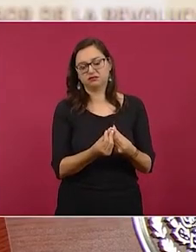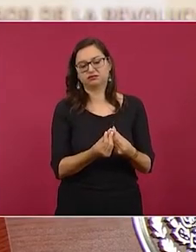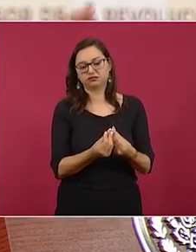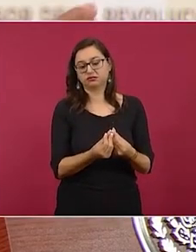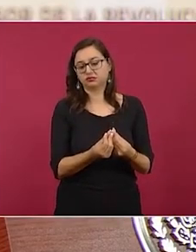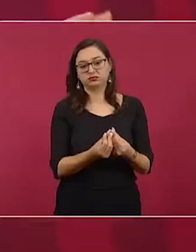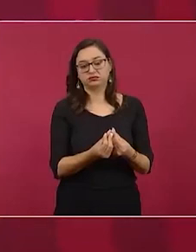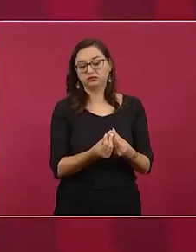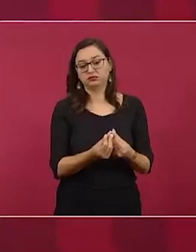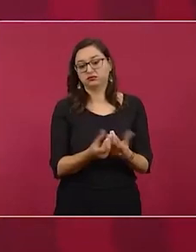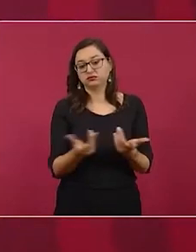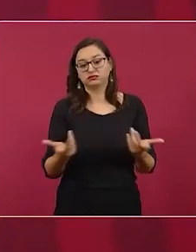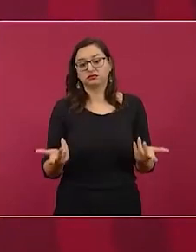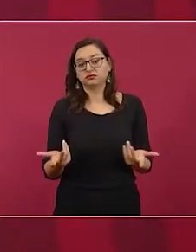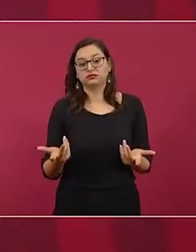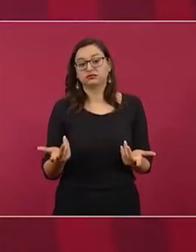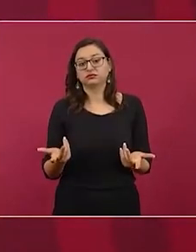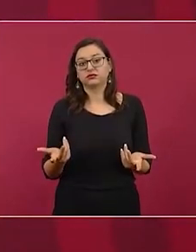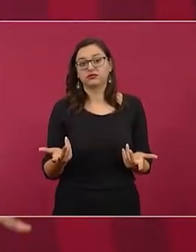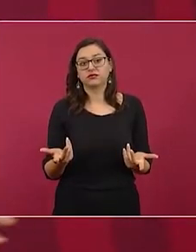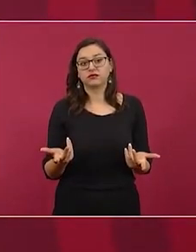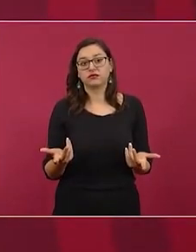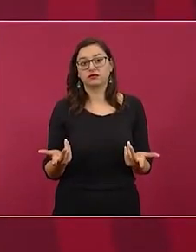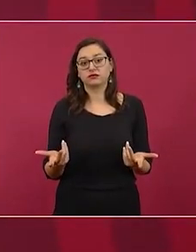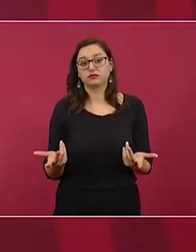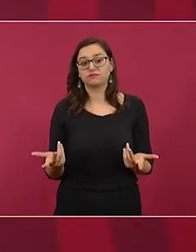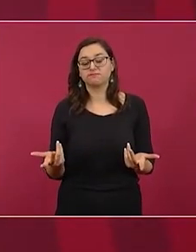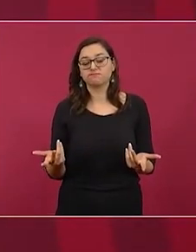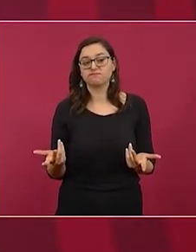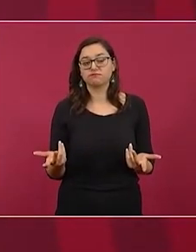O sea, no